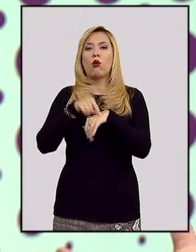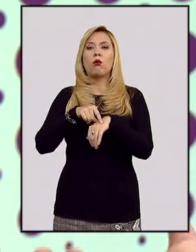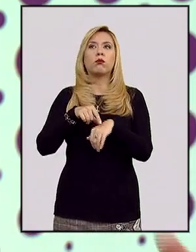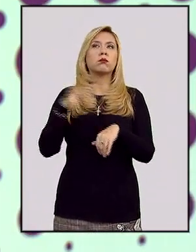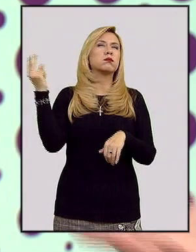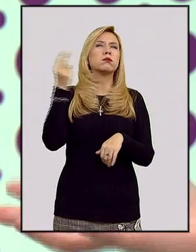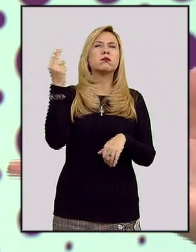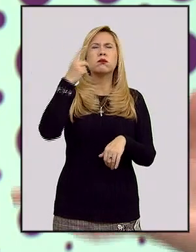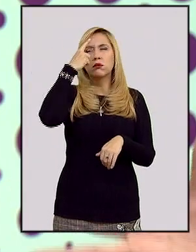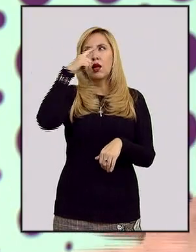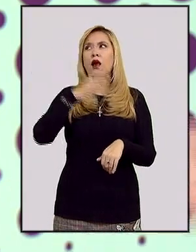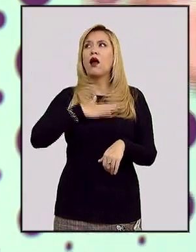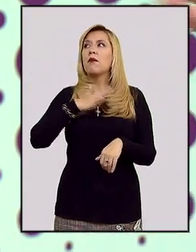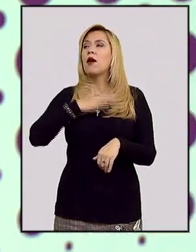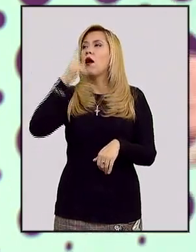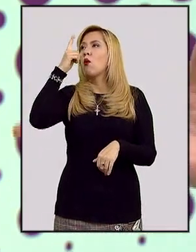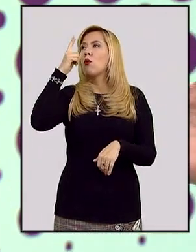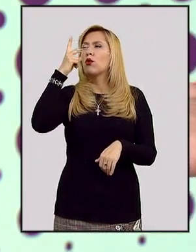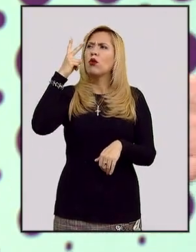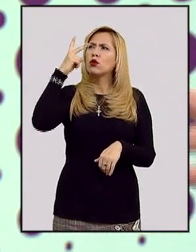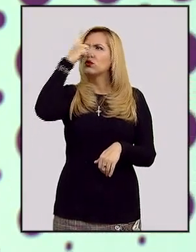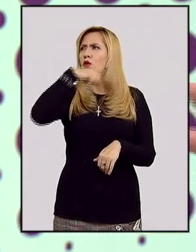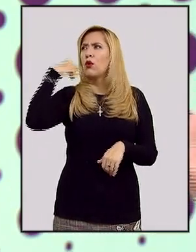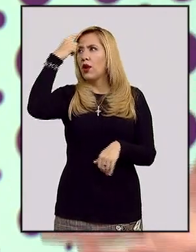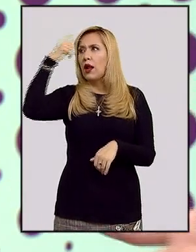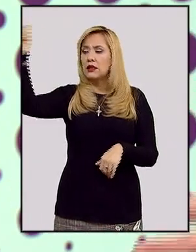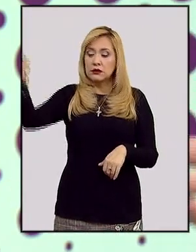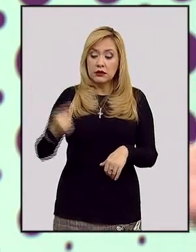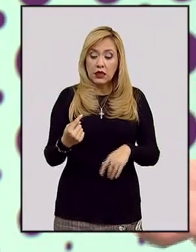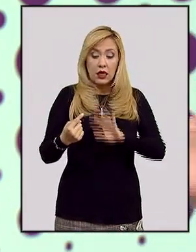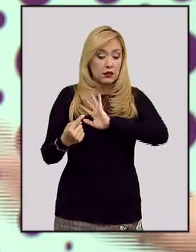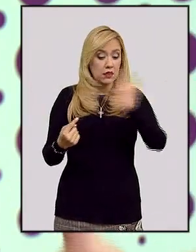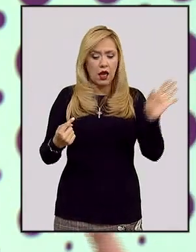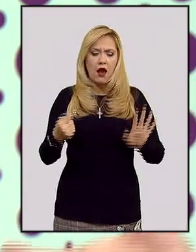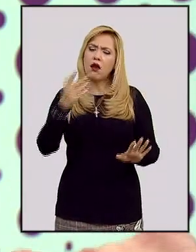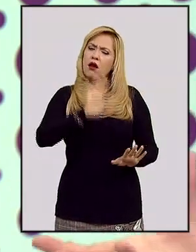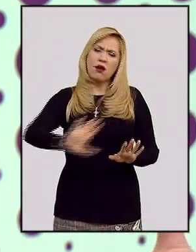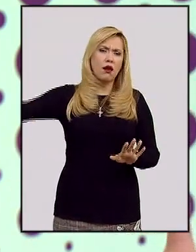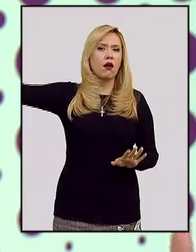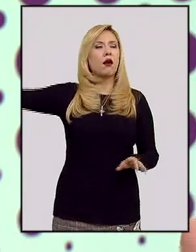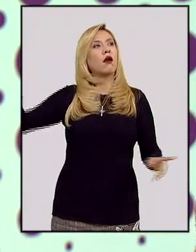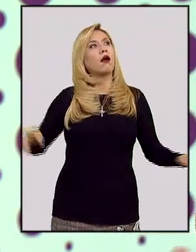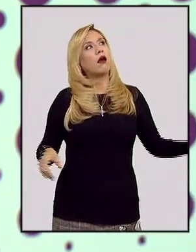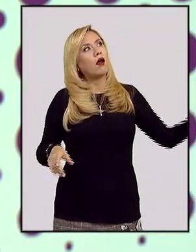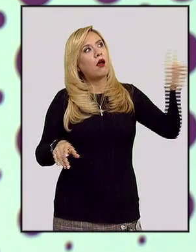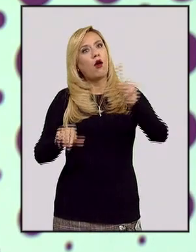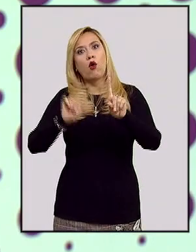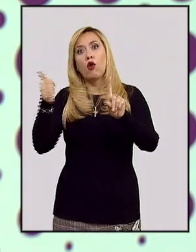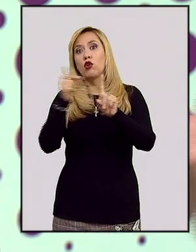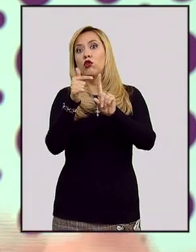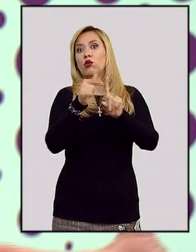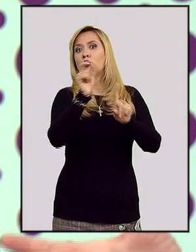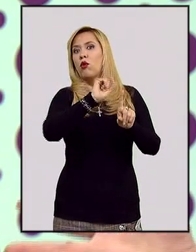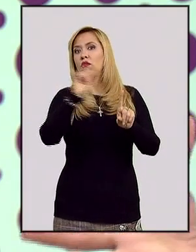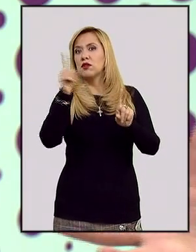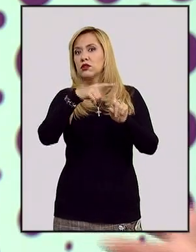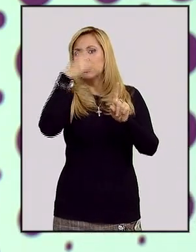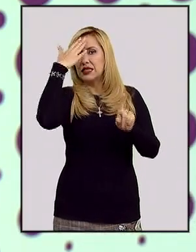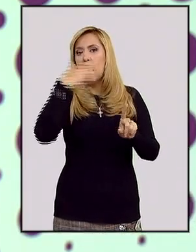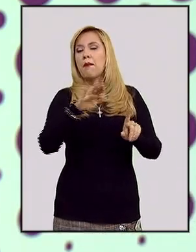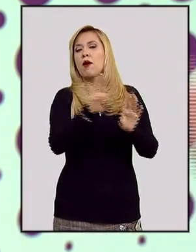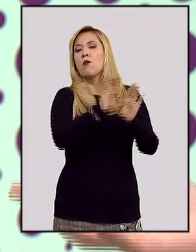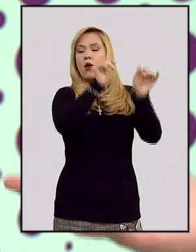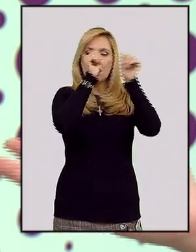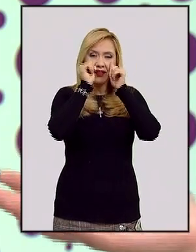necesitas 1 o 2 horas en ese proceso, y mientras que hay el acompañamiento de otros profesionales de la salud que van a estar con las